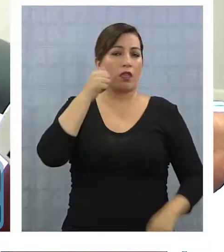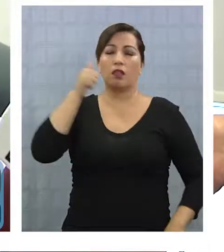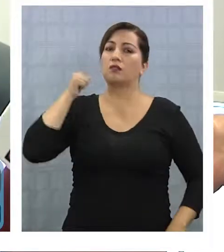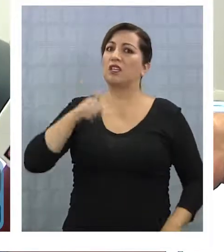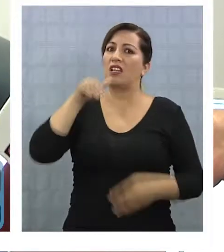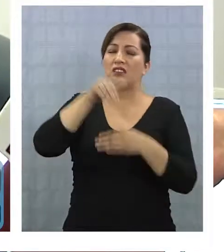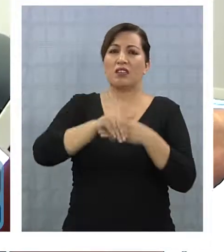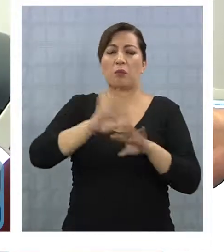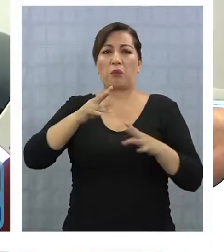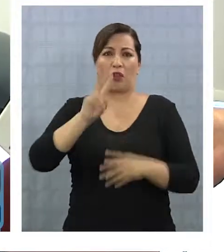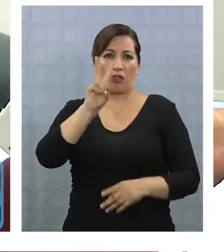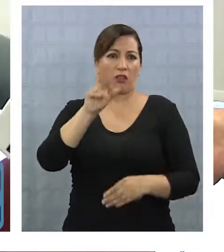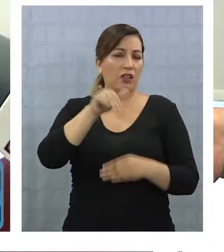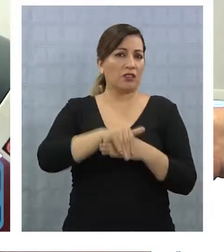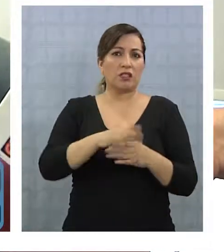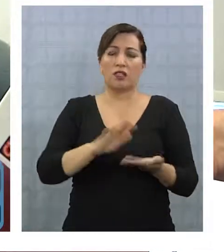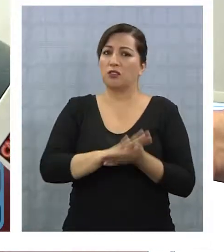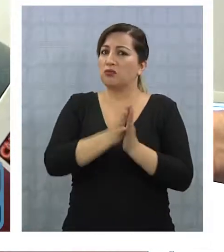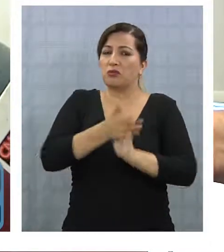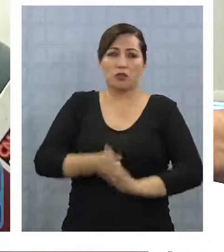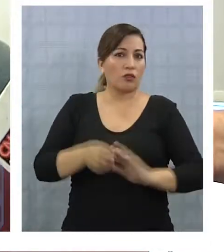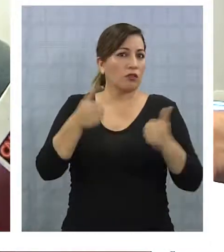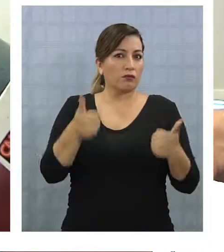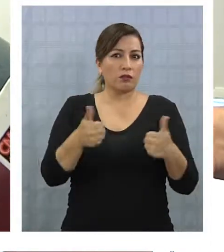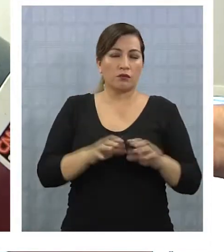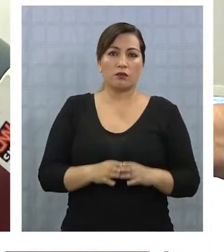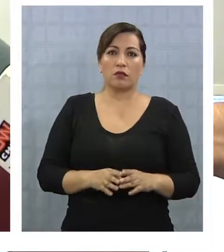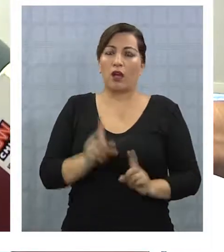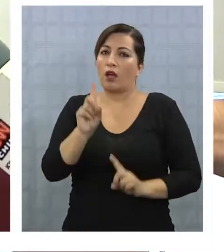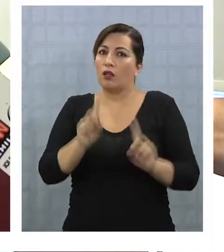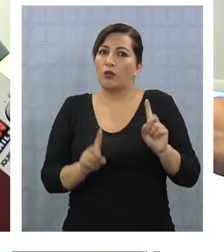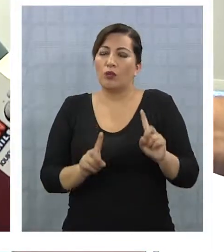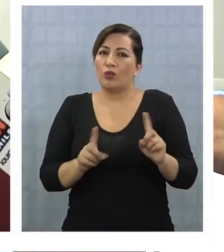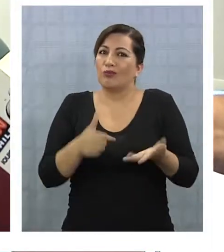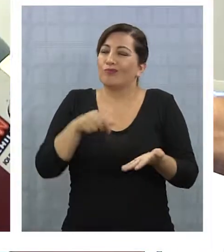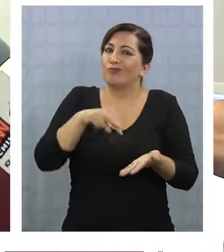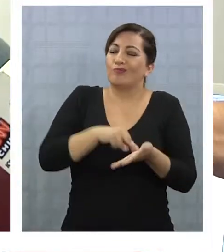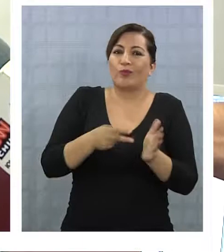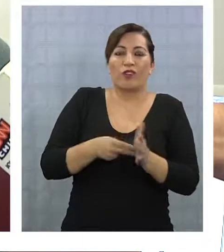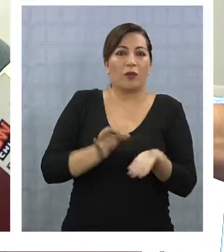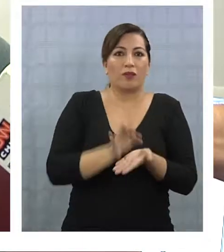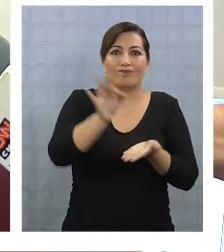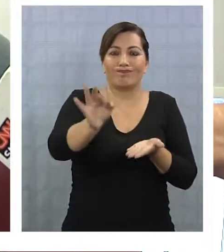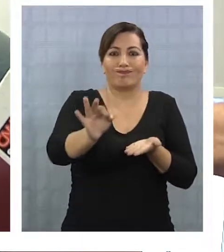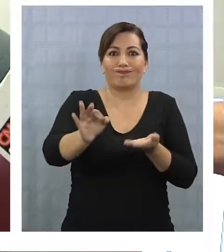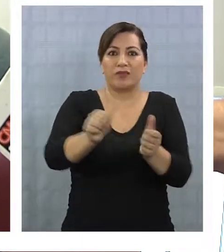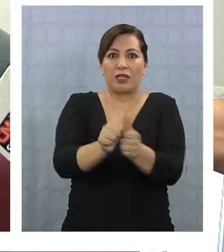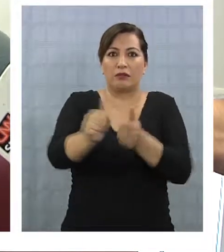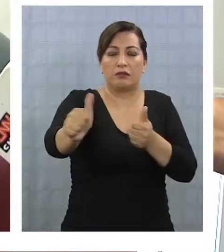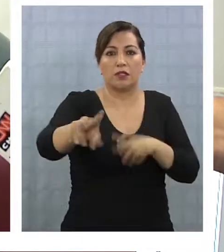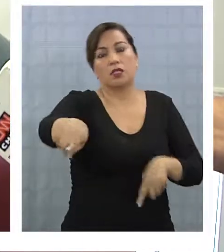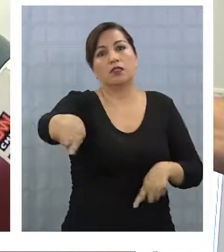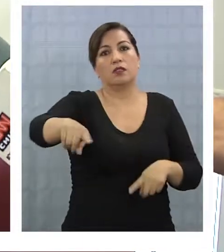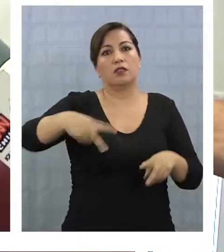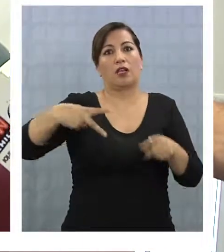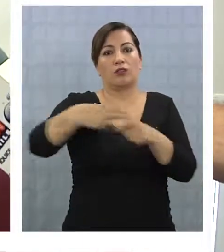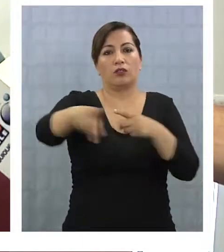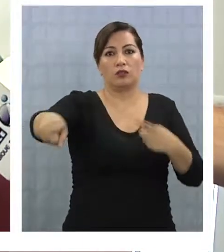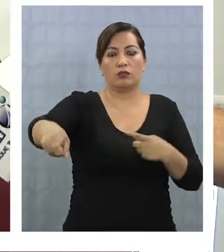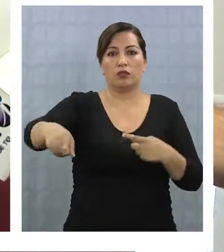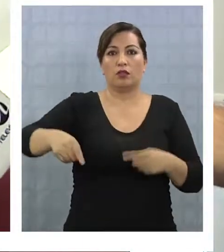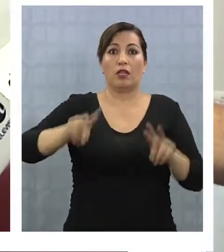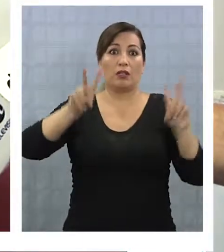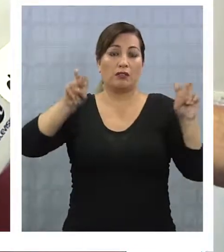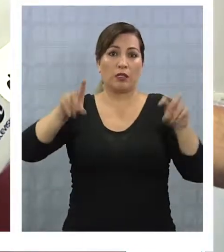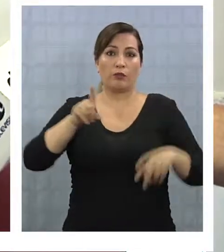día de ayer, en la tarde, eso de las 2 de la tarde, se adelantó todo pronóstico y hemos tenido algunas localidades que están afectadas y están aisladas. Desde la perspectiva turística, que es lo